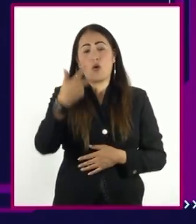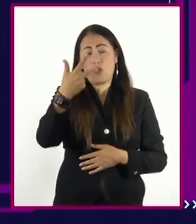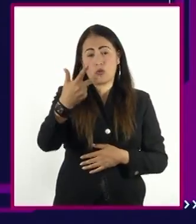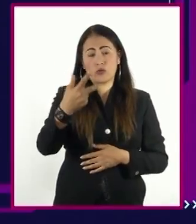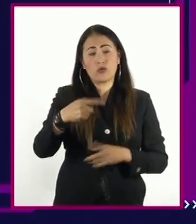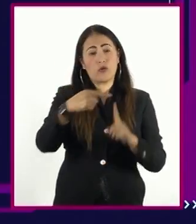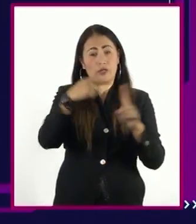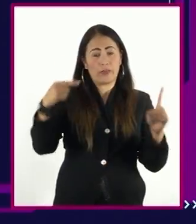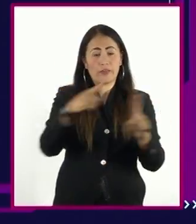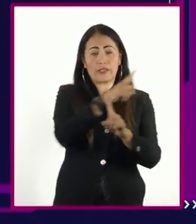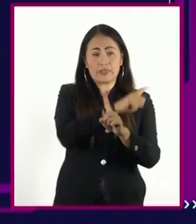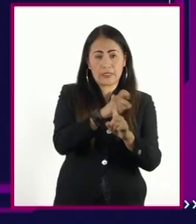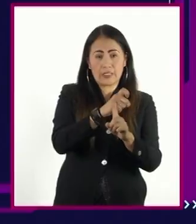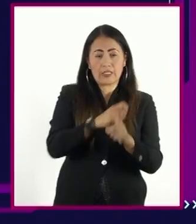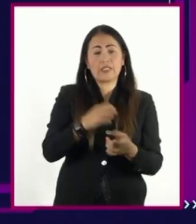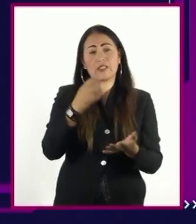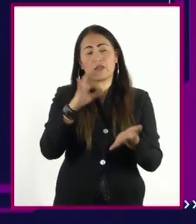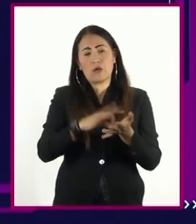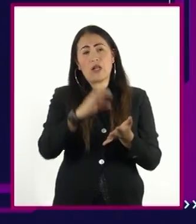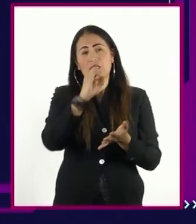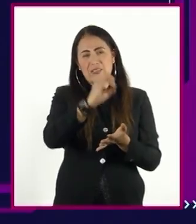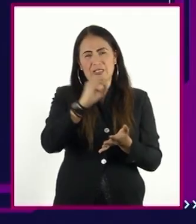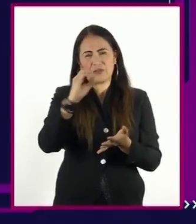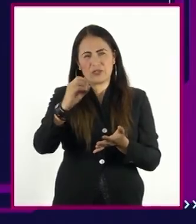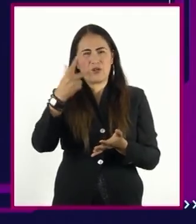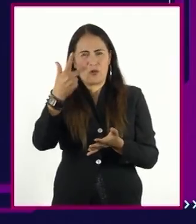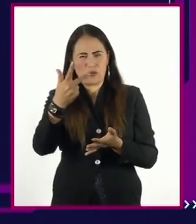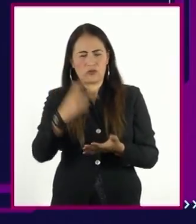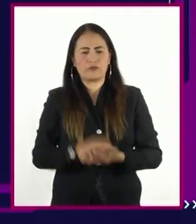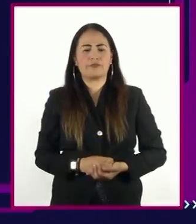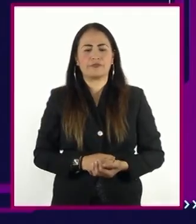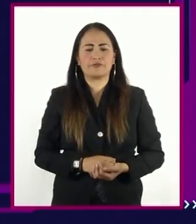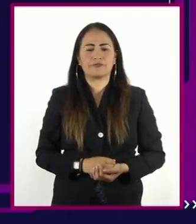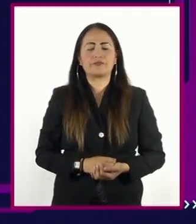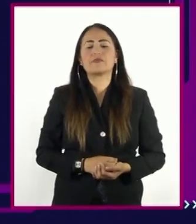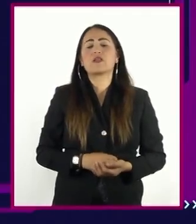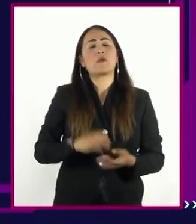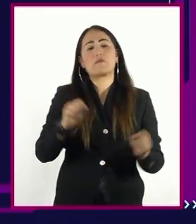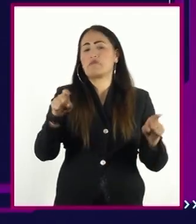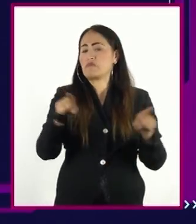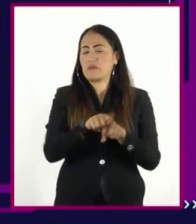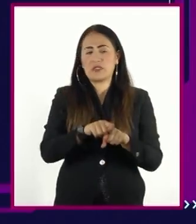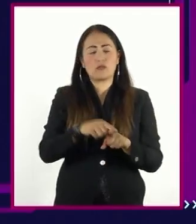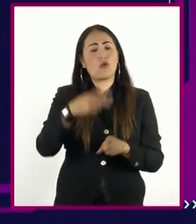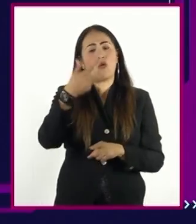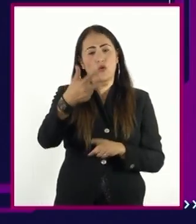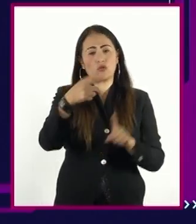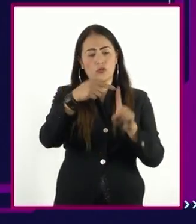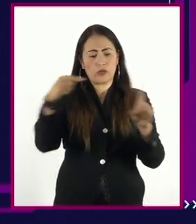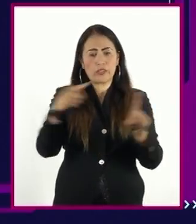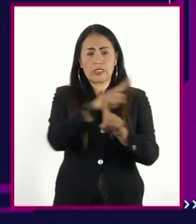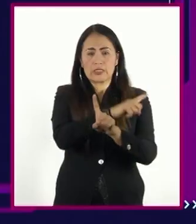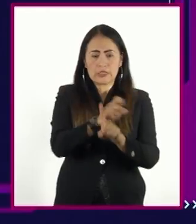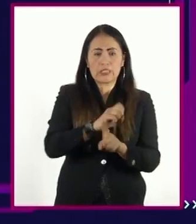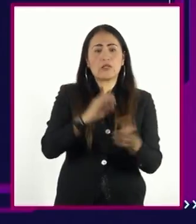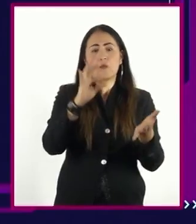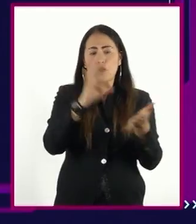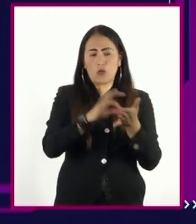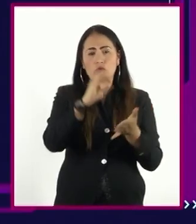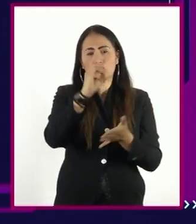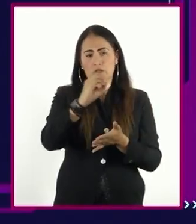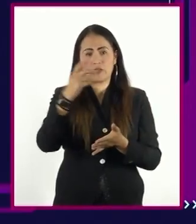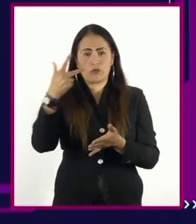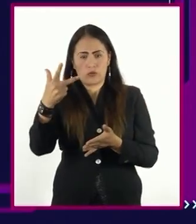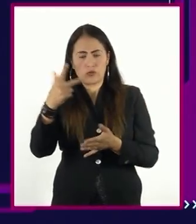8% entre 100 es igual a 8 centésimos. Nuevamente, 8% entre 100 es igual a 8